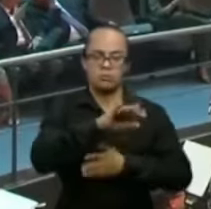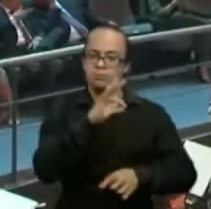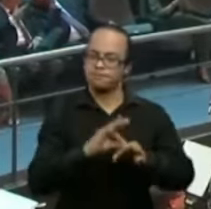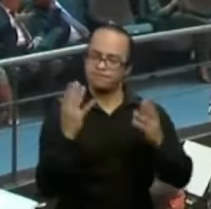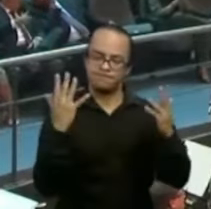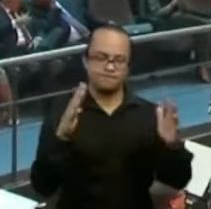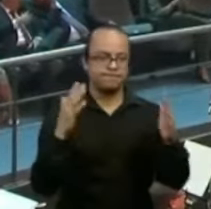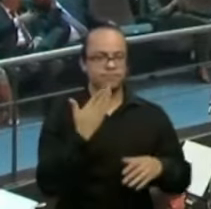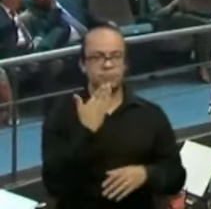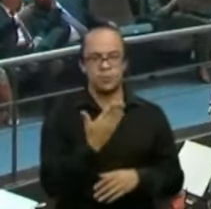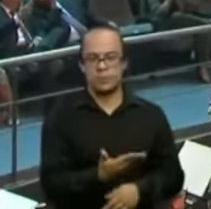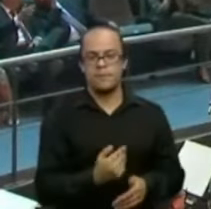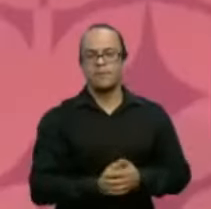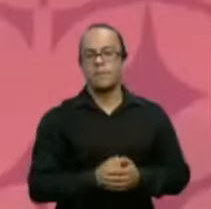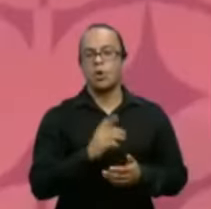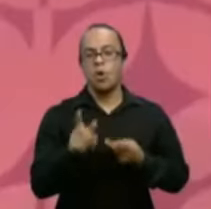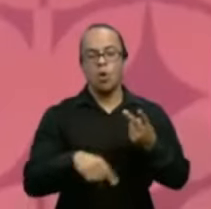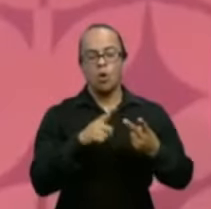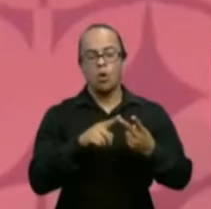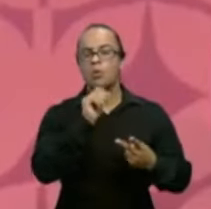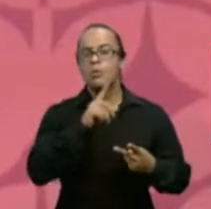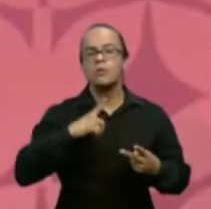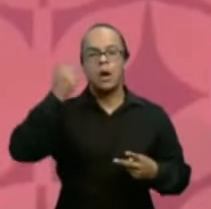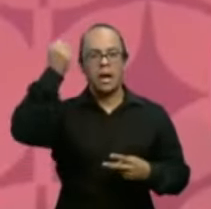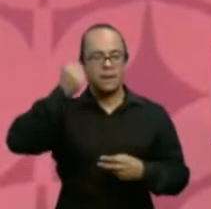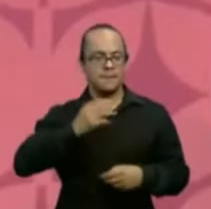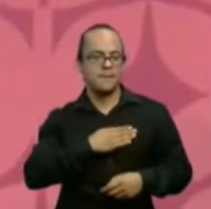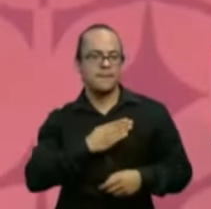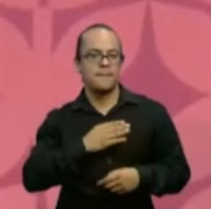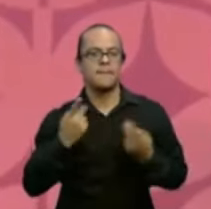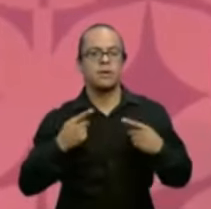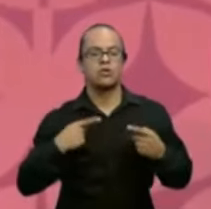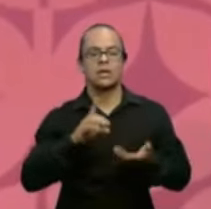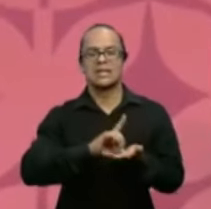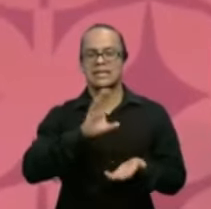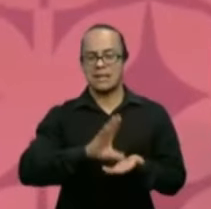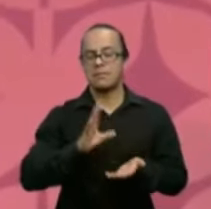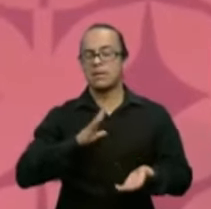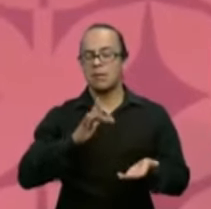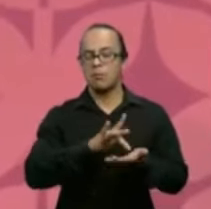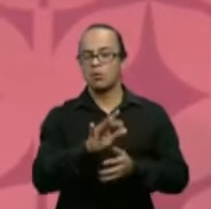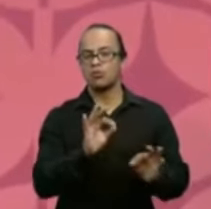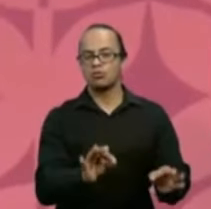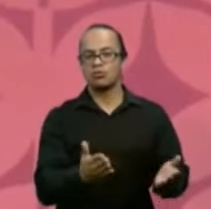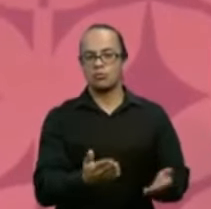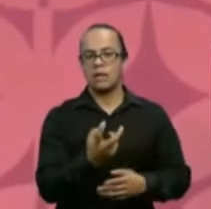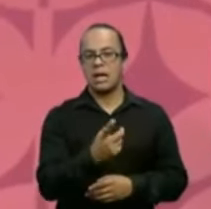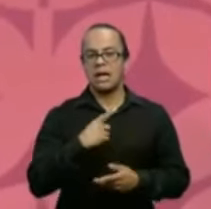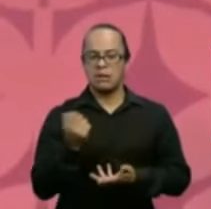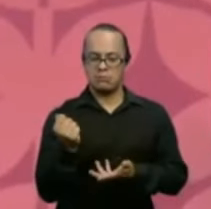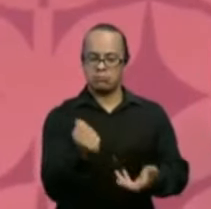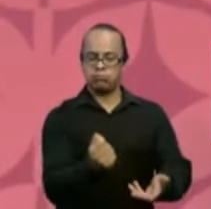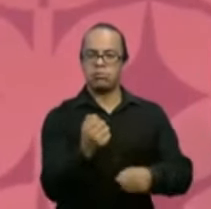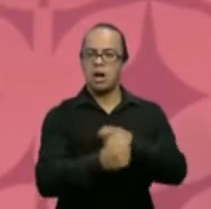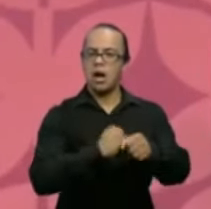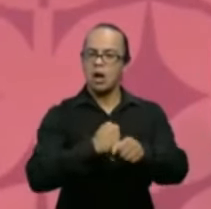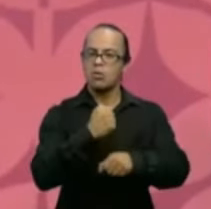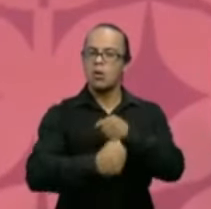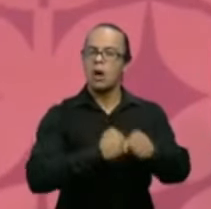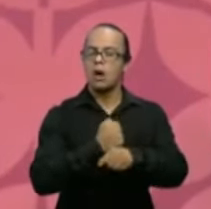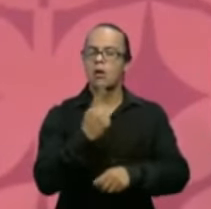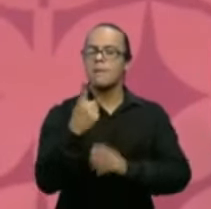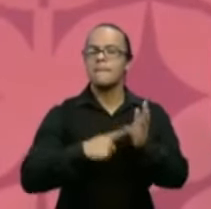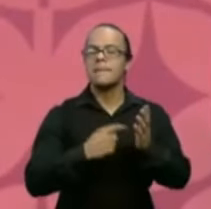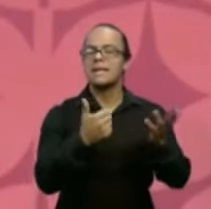También contamos con la pensión para el bienestar de las personas con discapacidad, con una inversión anual de